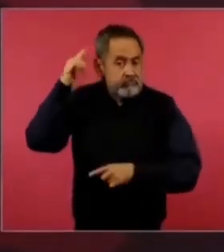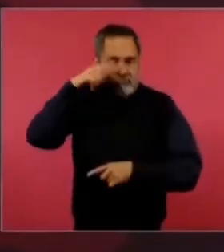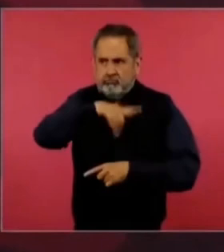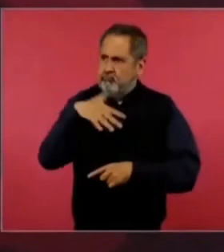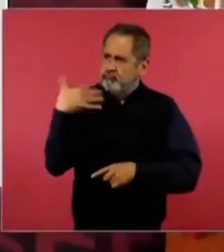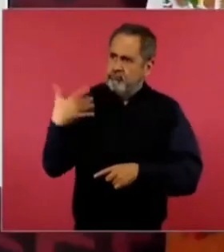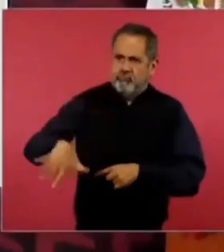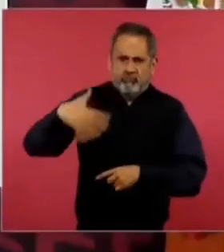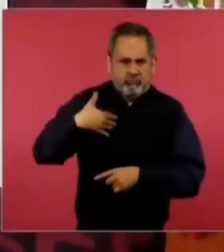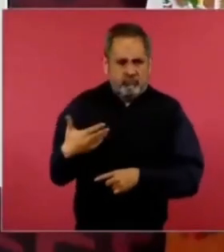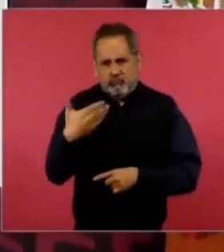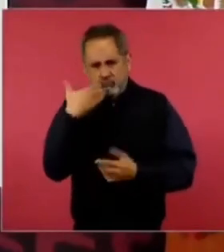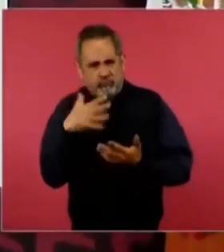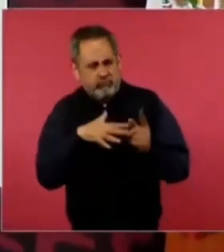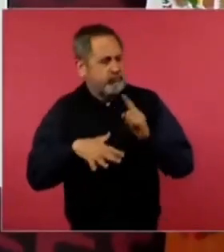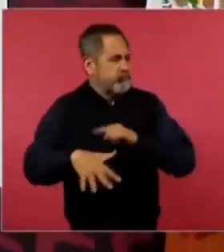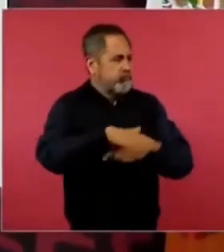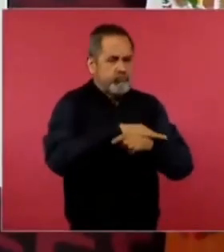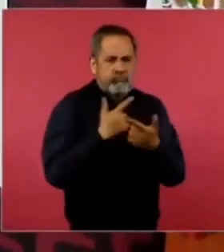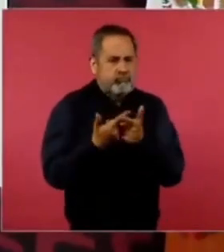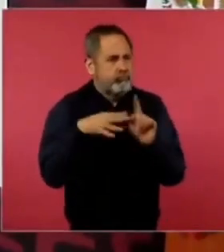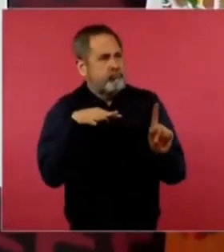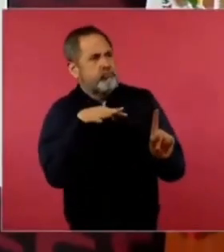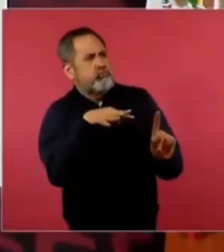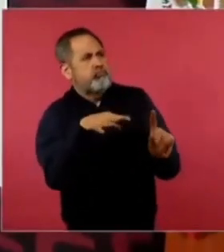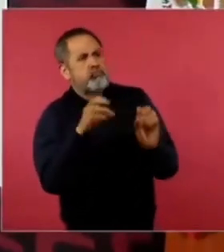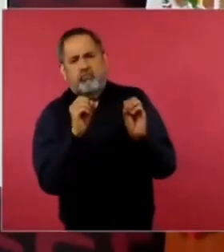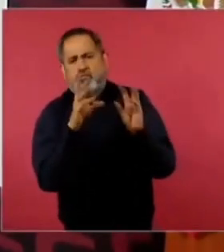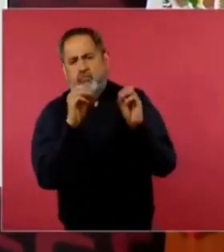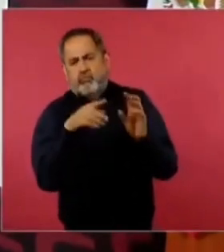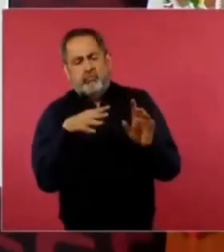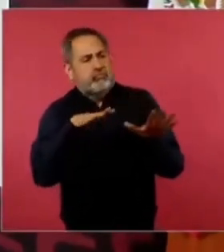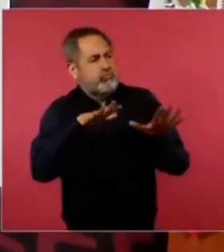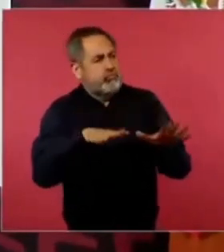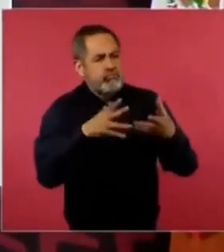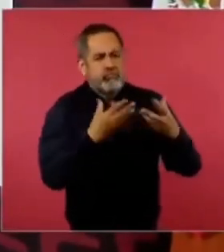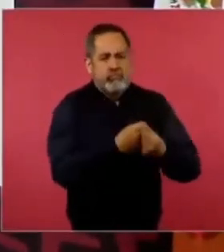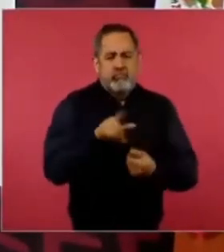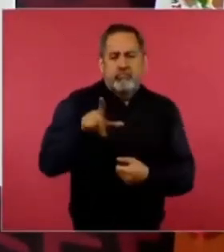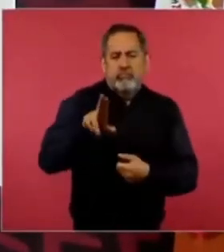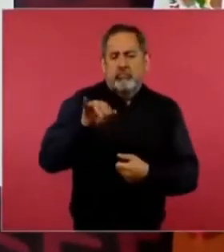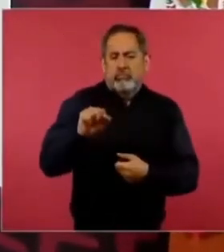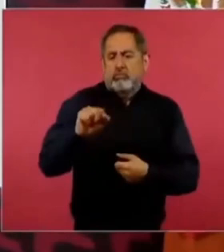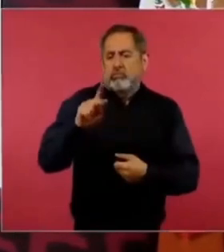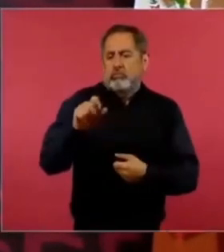ídolo de cierto sector conservador,